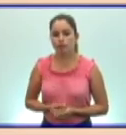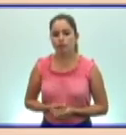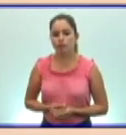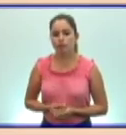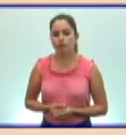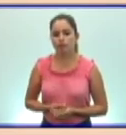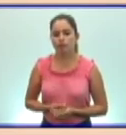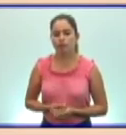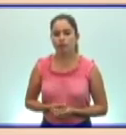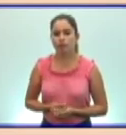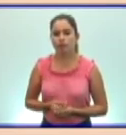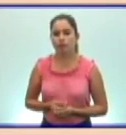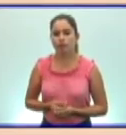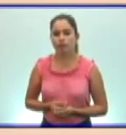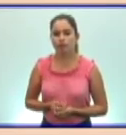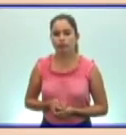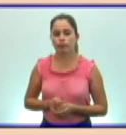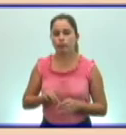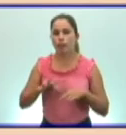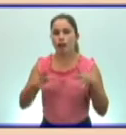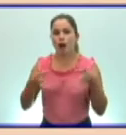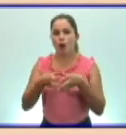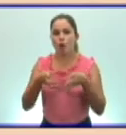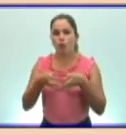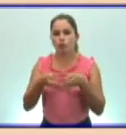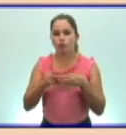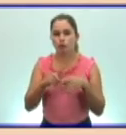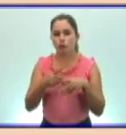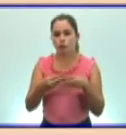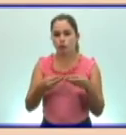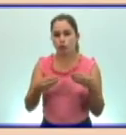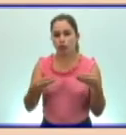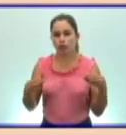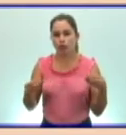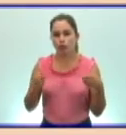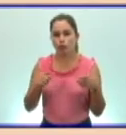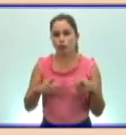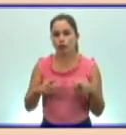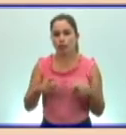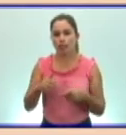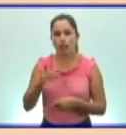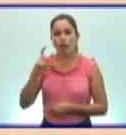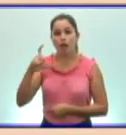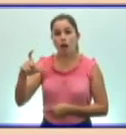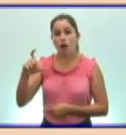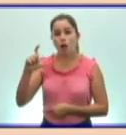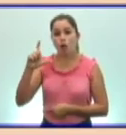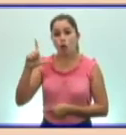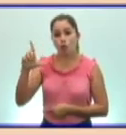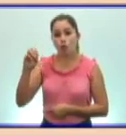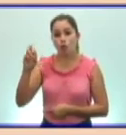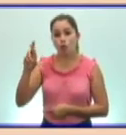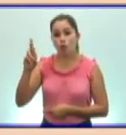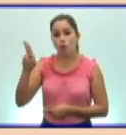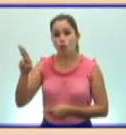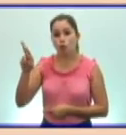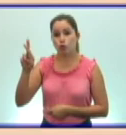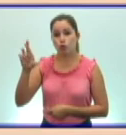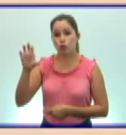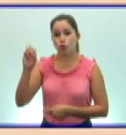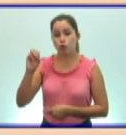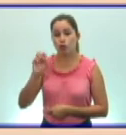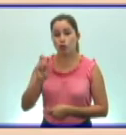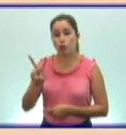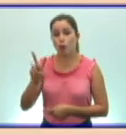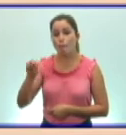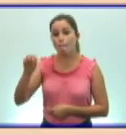después de resolver, que la concentración de la cantidad de sustancia de cloruro de sodio es 2 mol